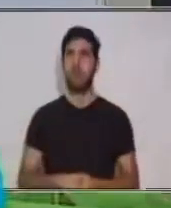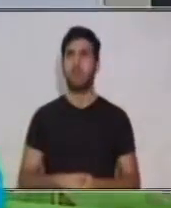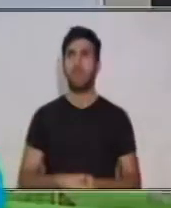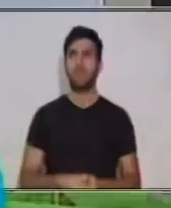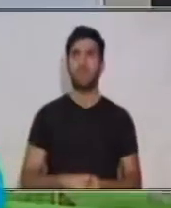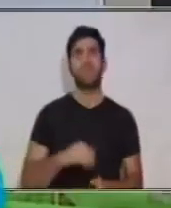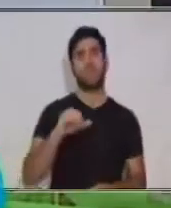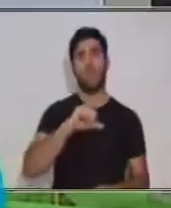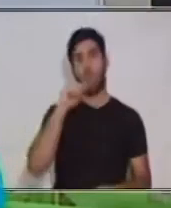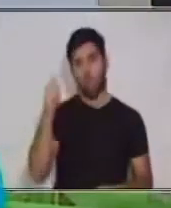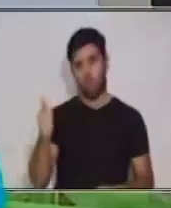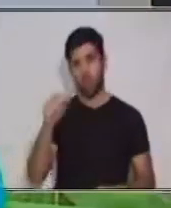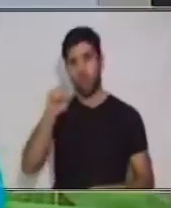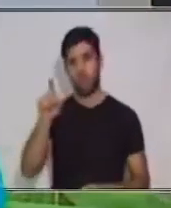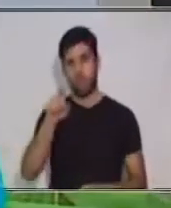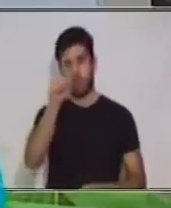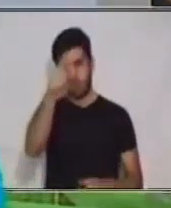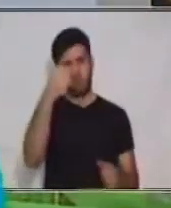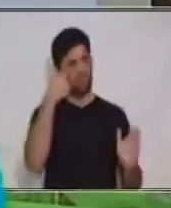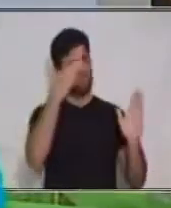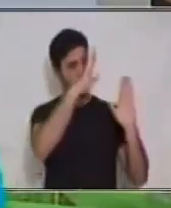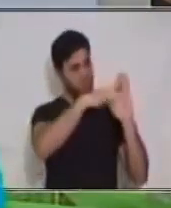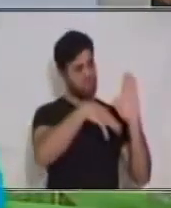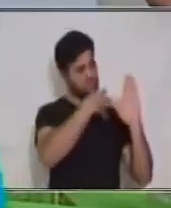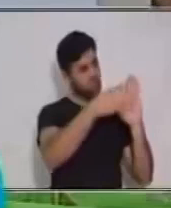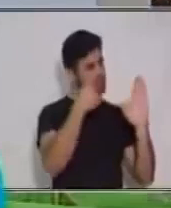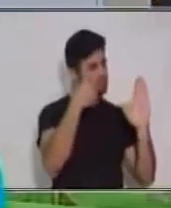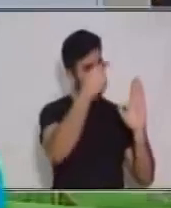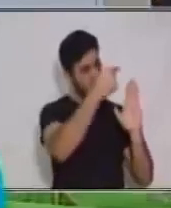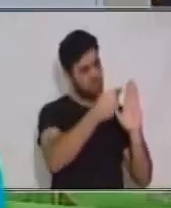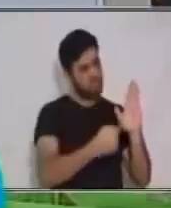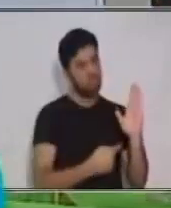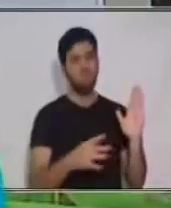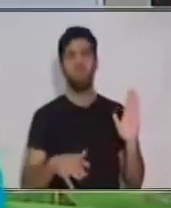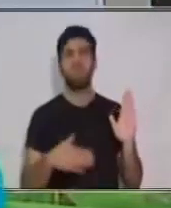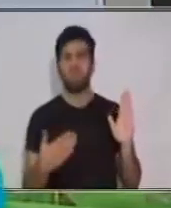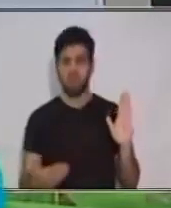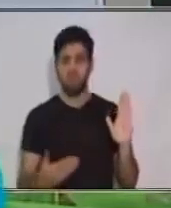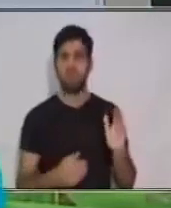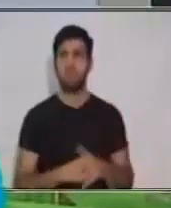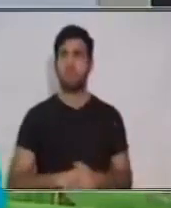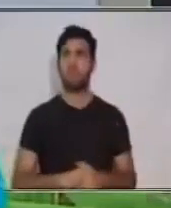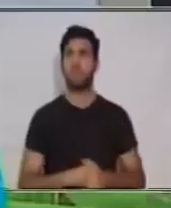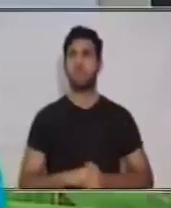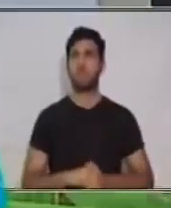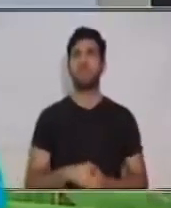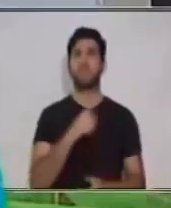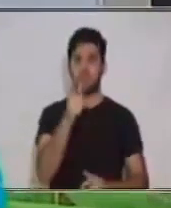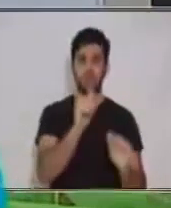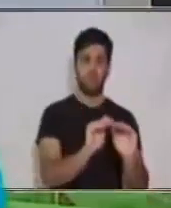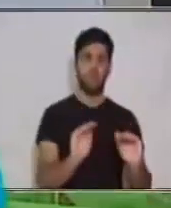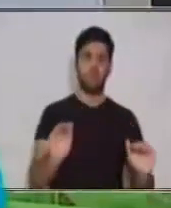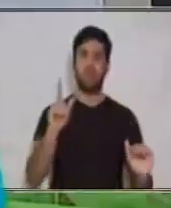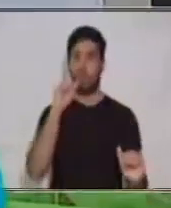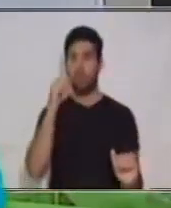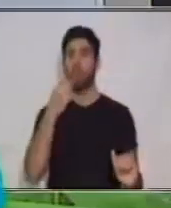La siguiente pregunta, observando la tabla, ¿alguno de los estudiantes, de las niñas o de los